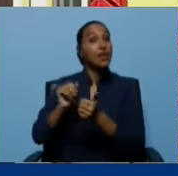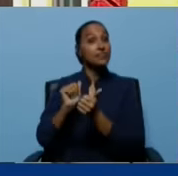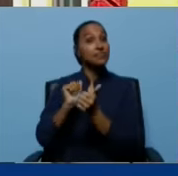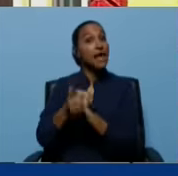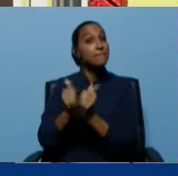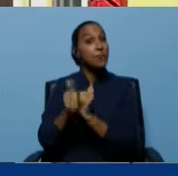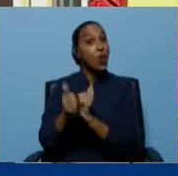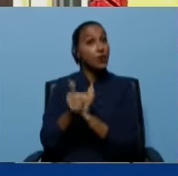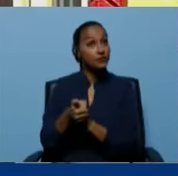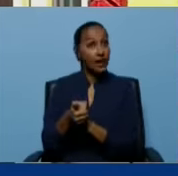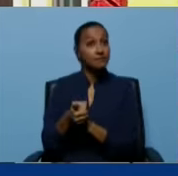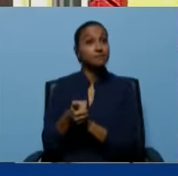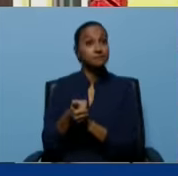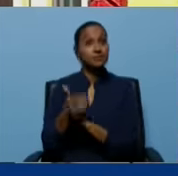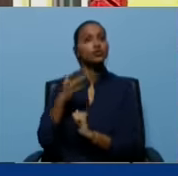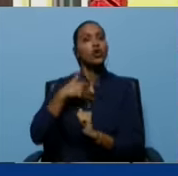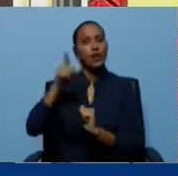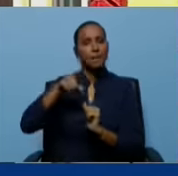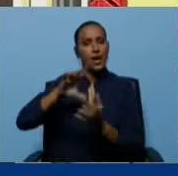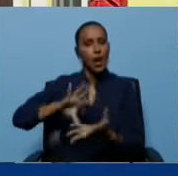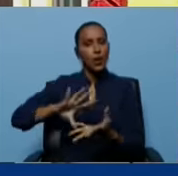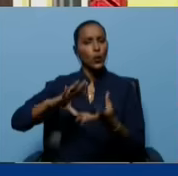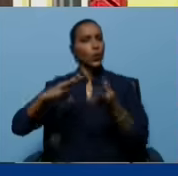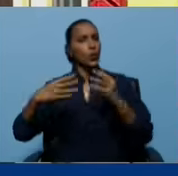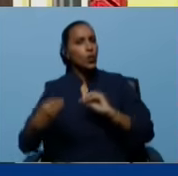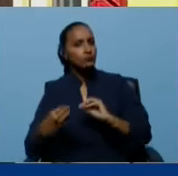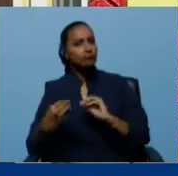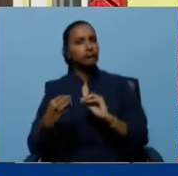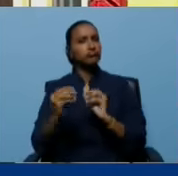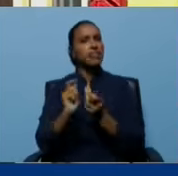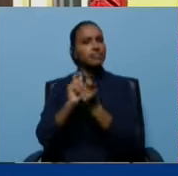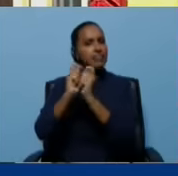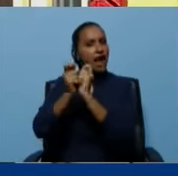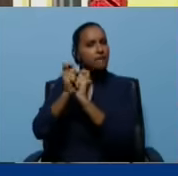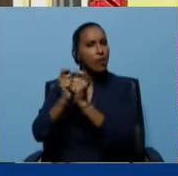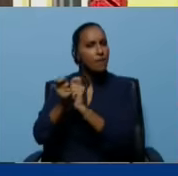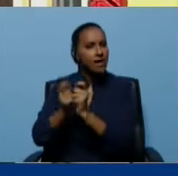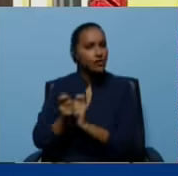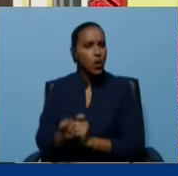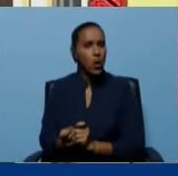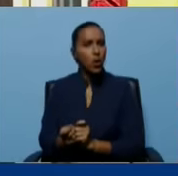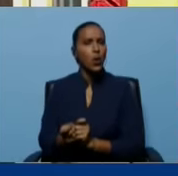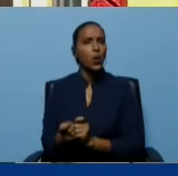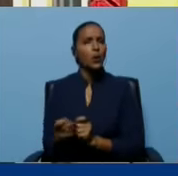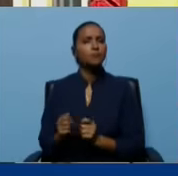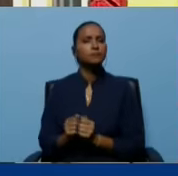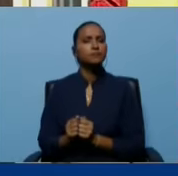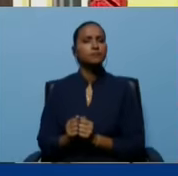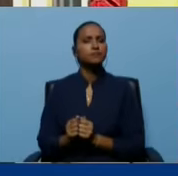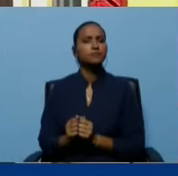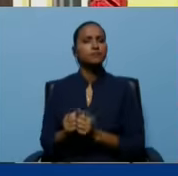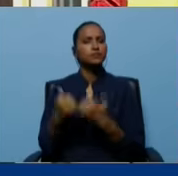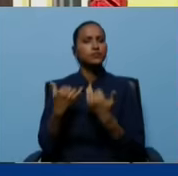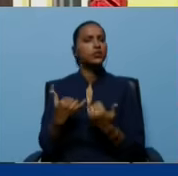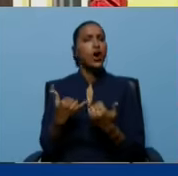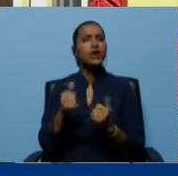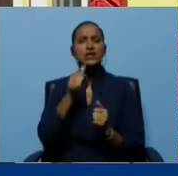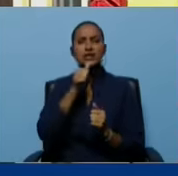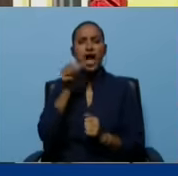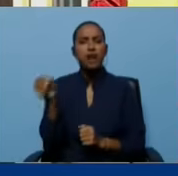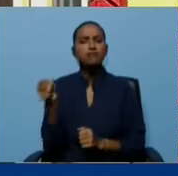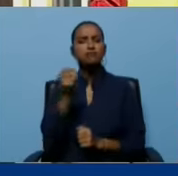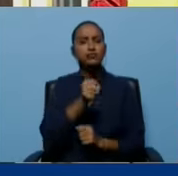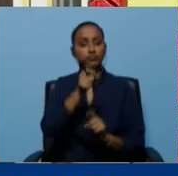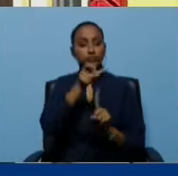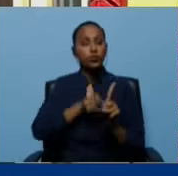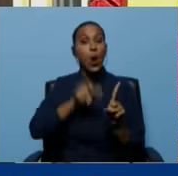haciendo una readecuación. Estoy poniendo a un profesor,